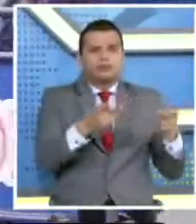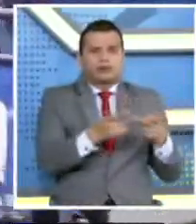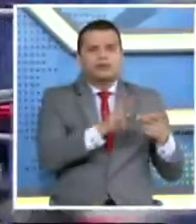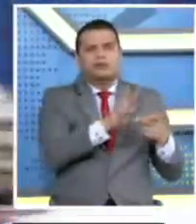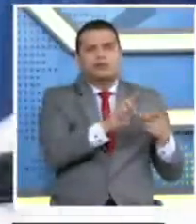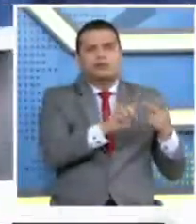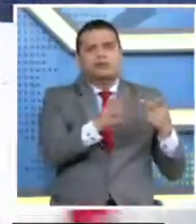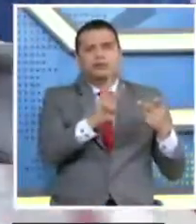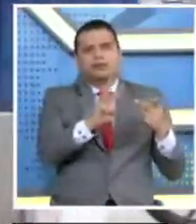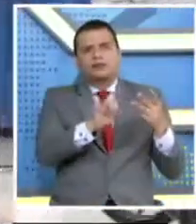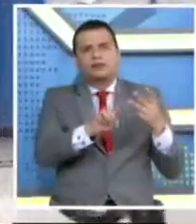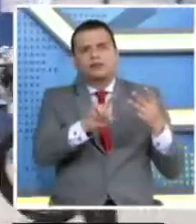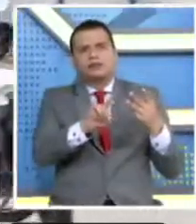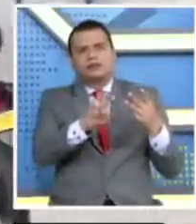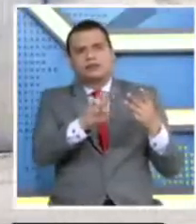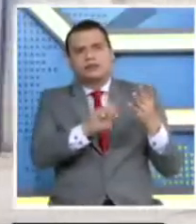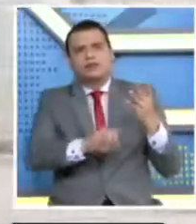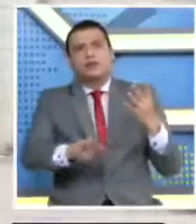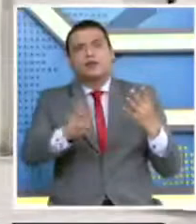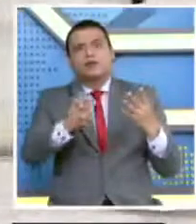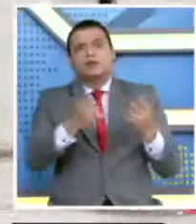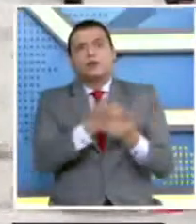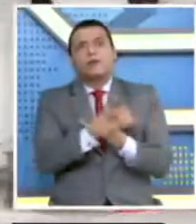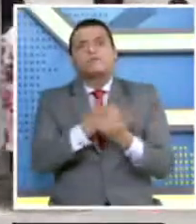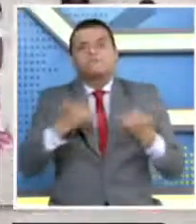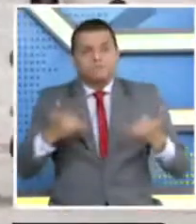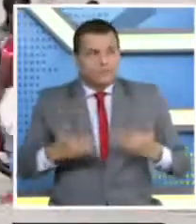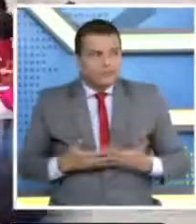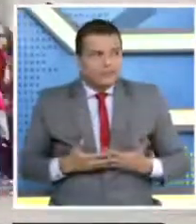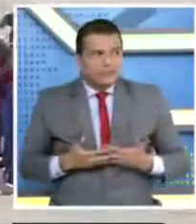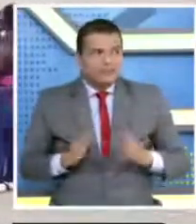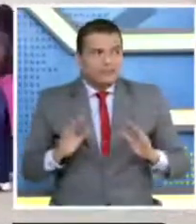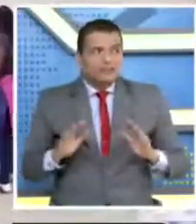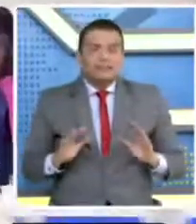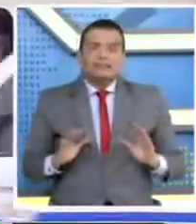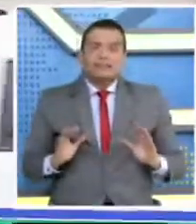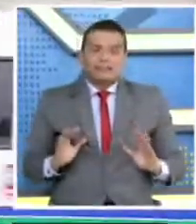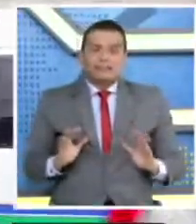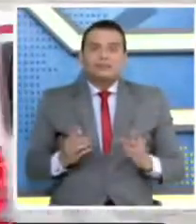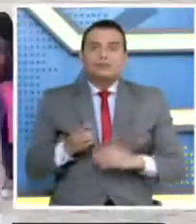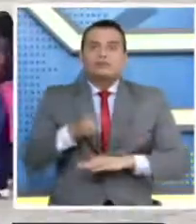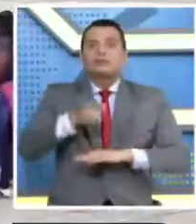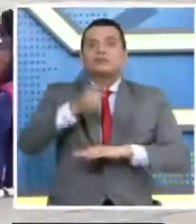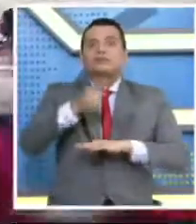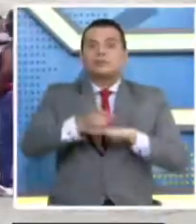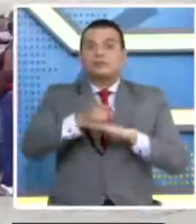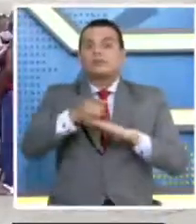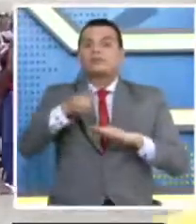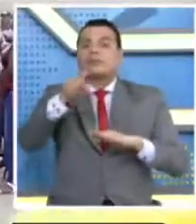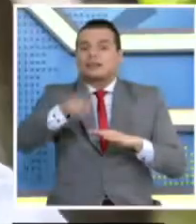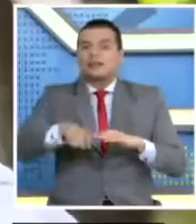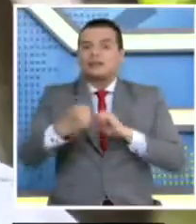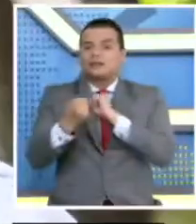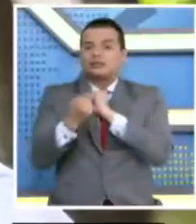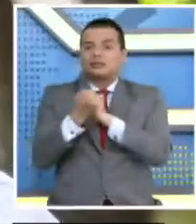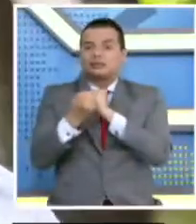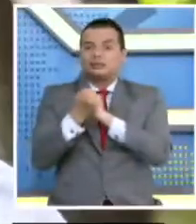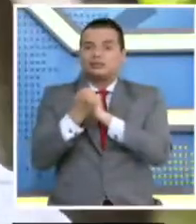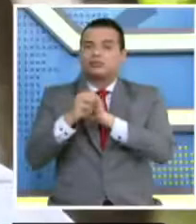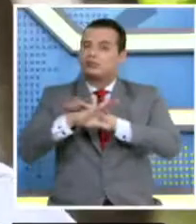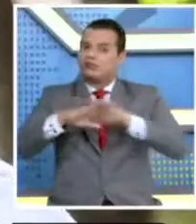3, 7 y 8. Sin embargo, no se está siguiendo la orden nacional de descongestionar el centro carcelario. Hay un decreto que es